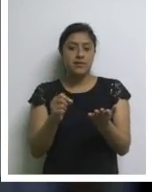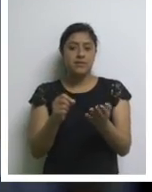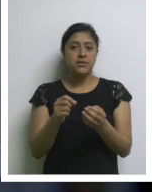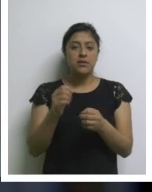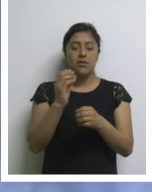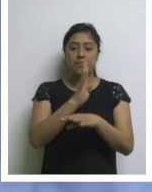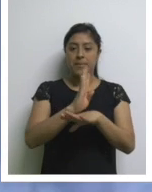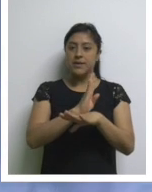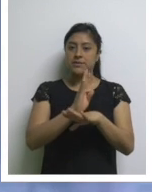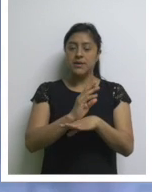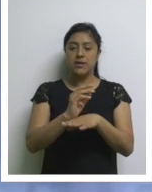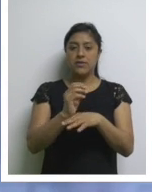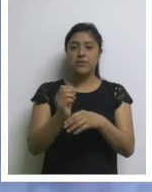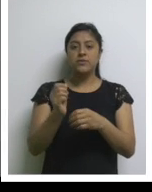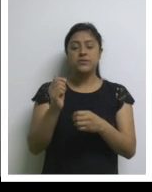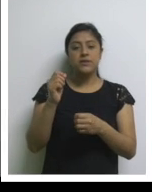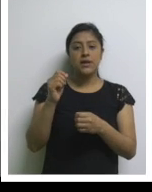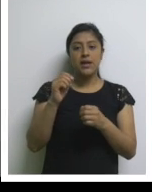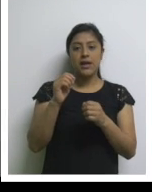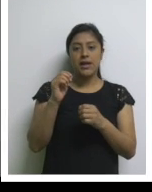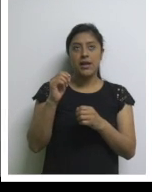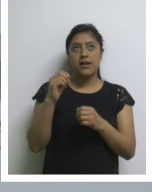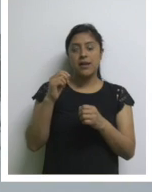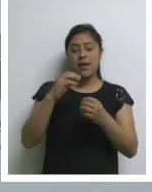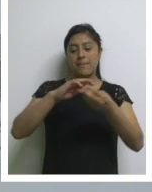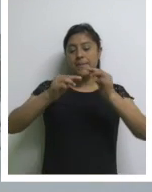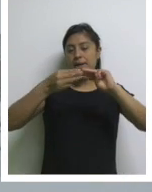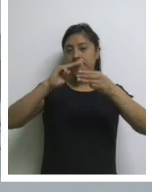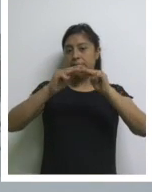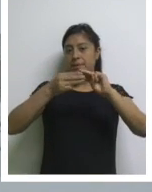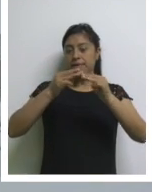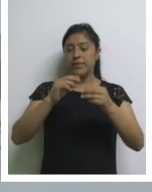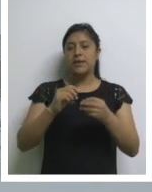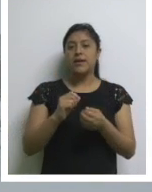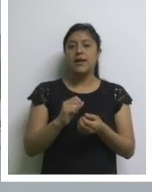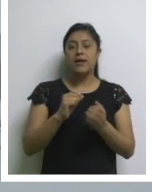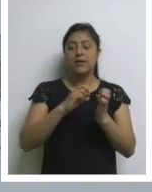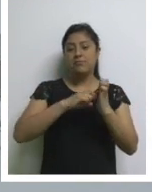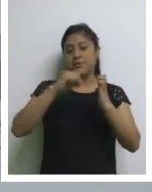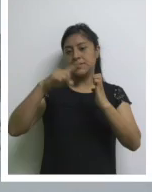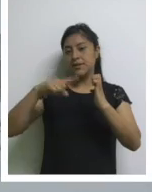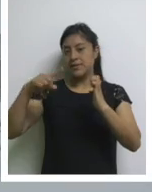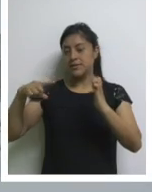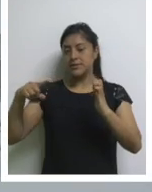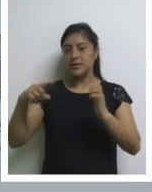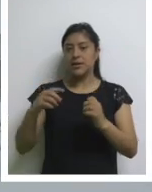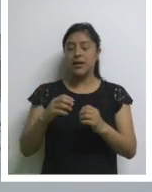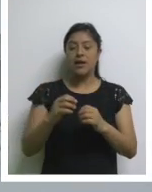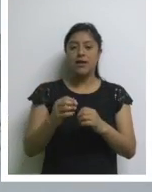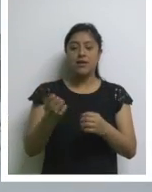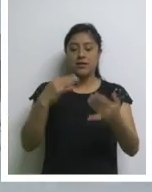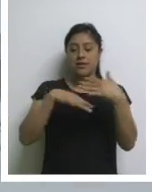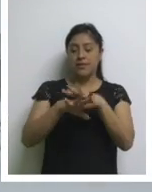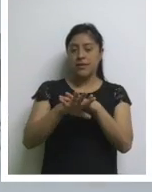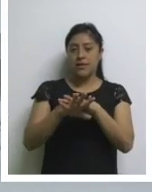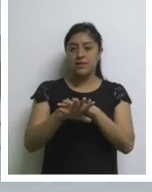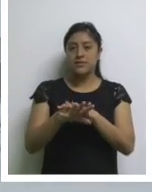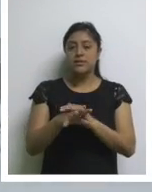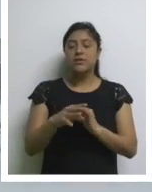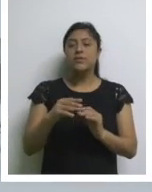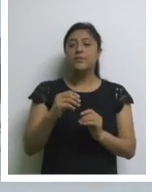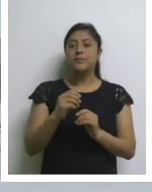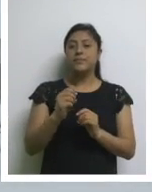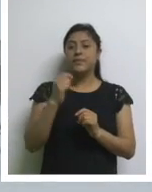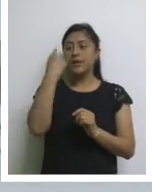comparación automática de huellas dactilares basados en las ciencias biométricas, la matemática, los cálculos, la coherencia y